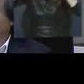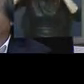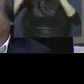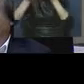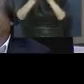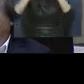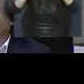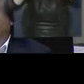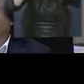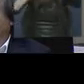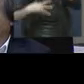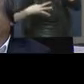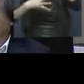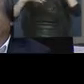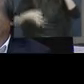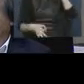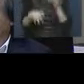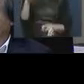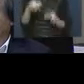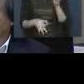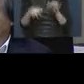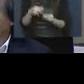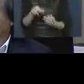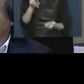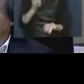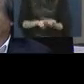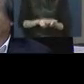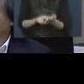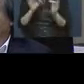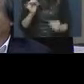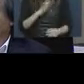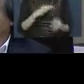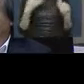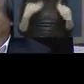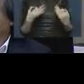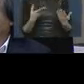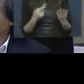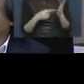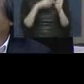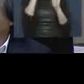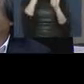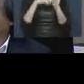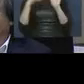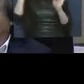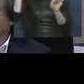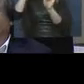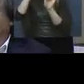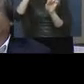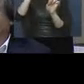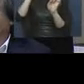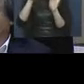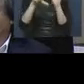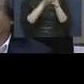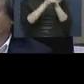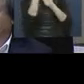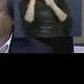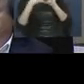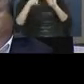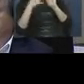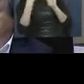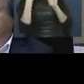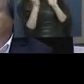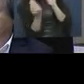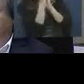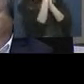tener una justicia tributaria como Chile se merece. Este proyecto va en esa perspectiva, corrige, perfecciona, mejora